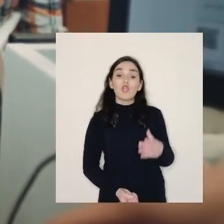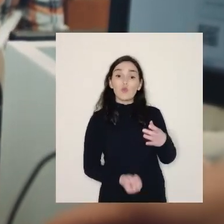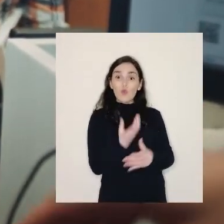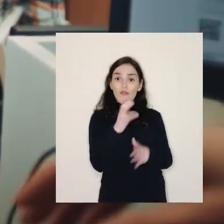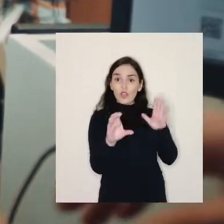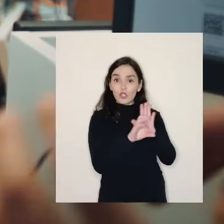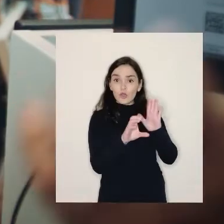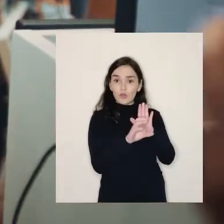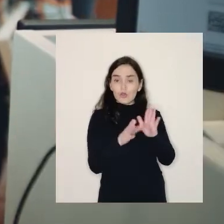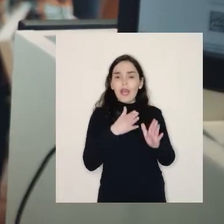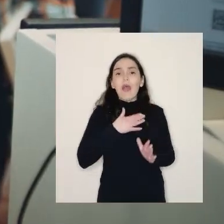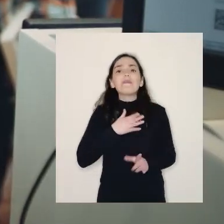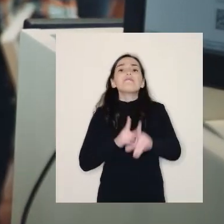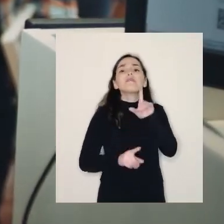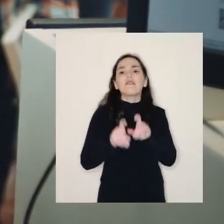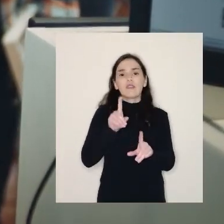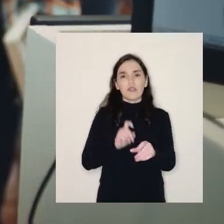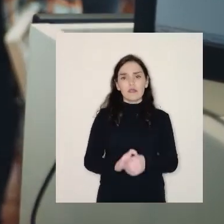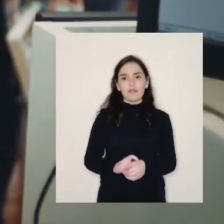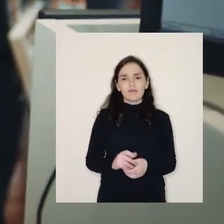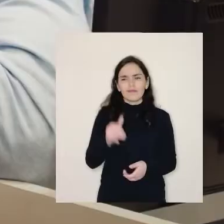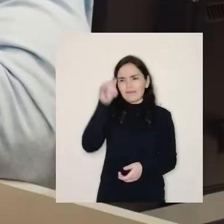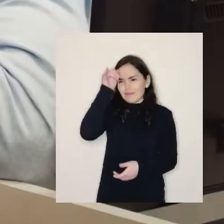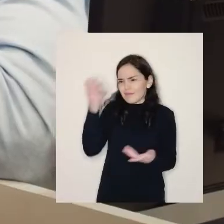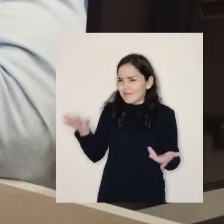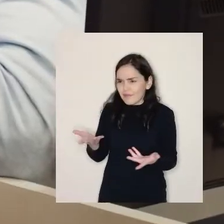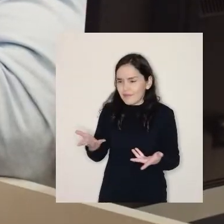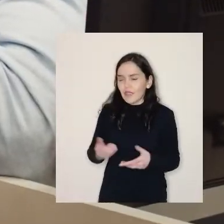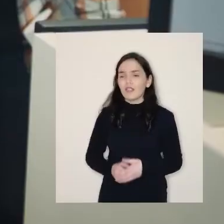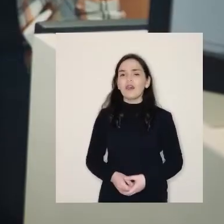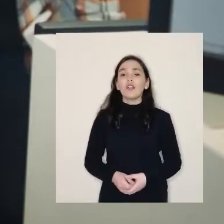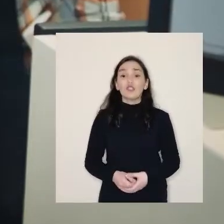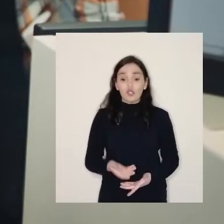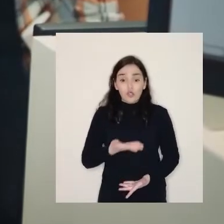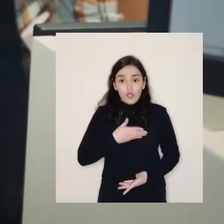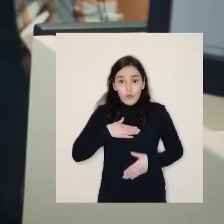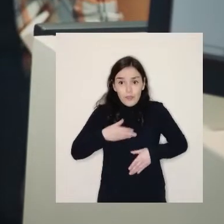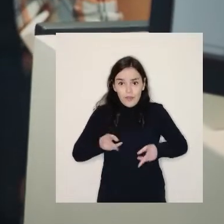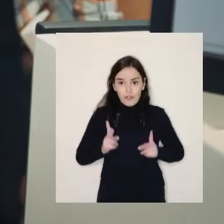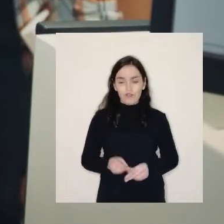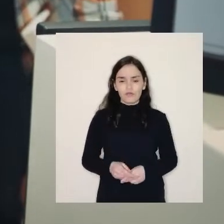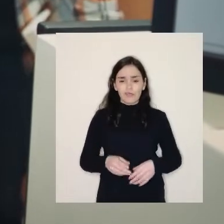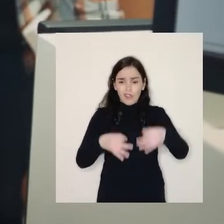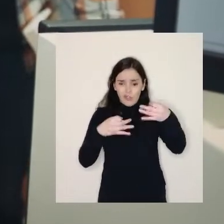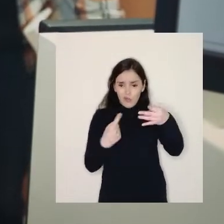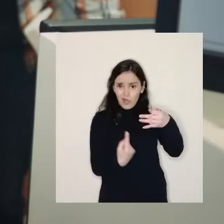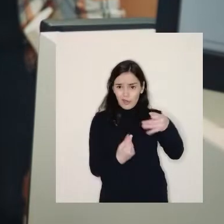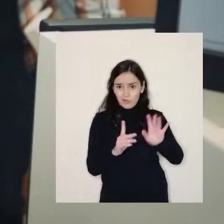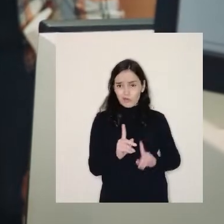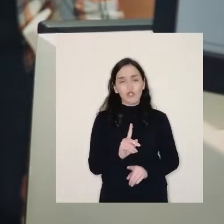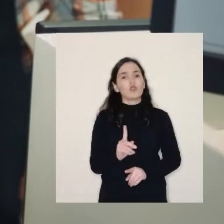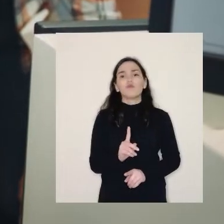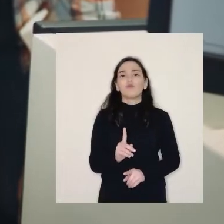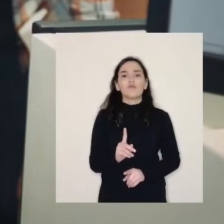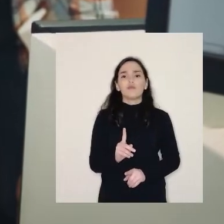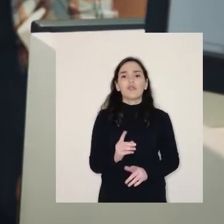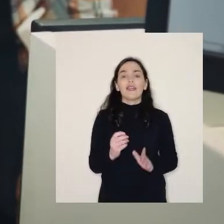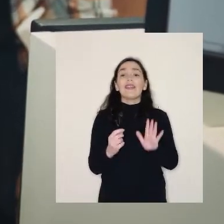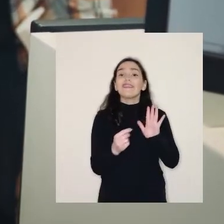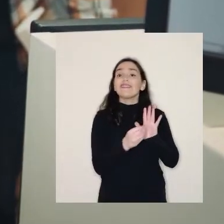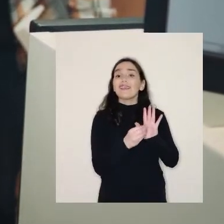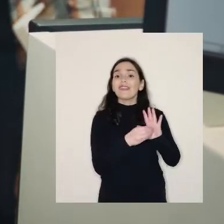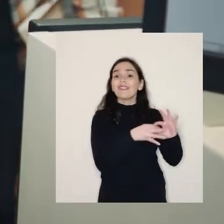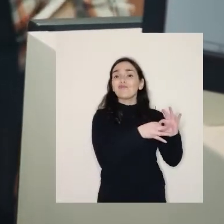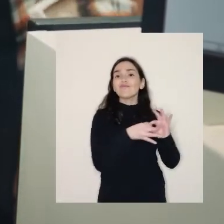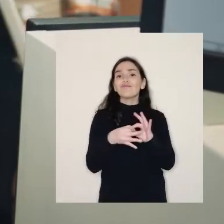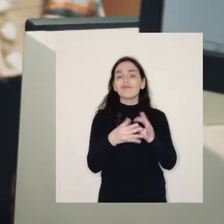A mí me defiende la nueva Constitución. ¿Perdón? Yo tengo mis derechos y no están dibujados. Están